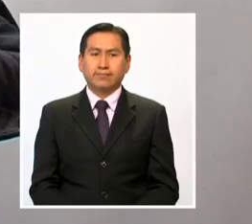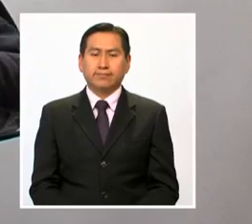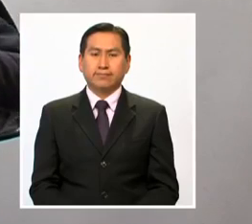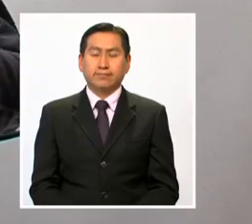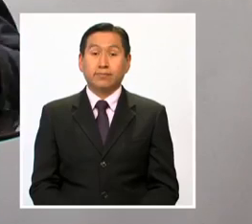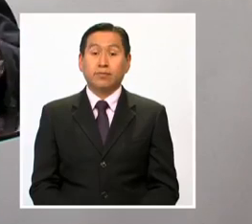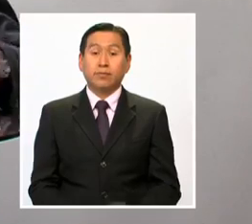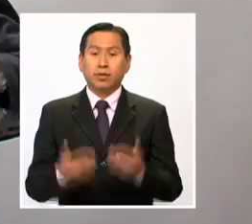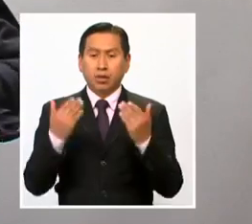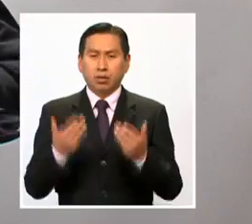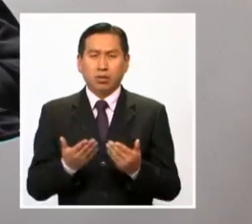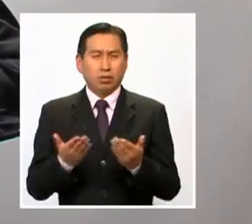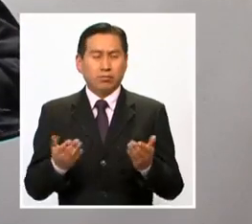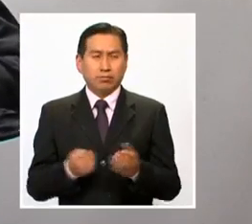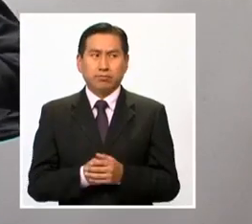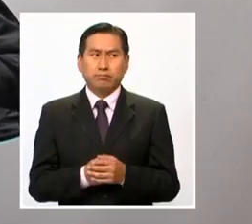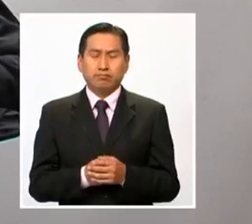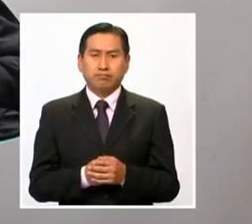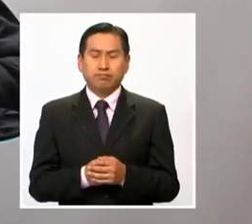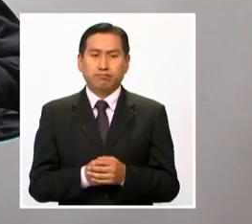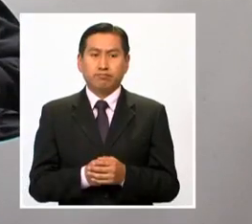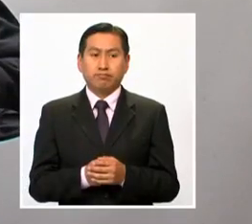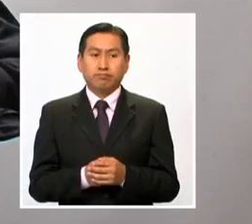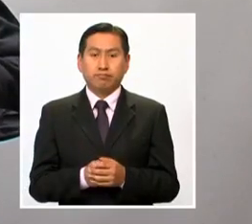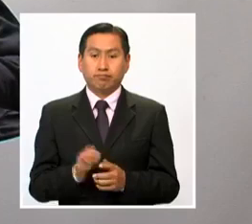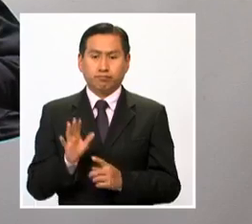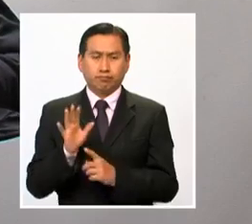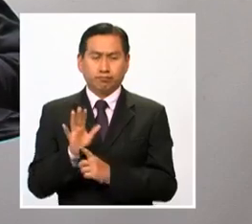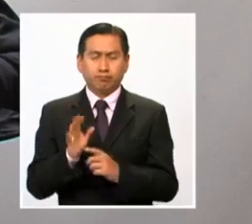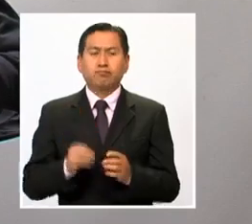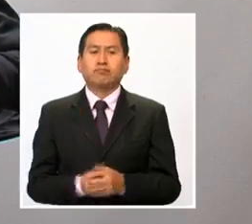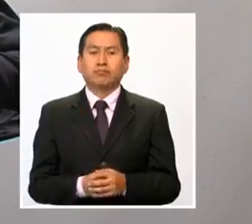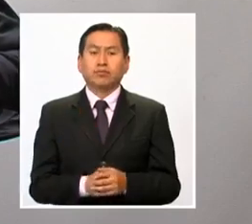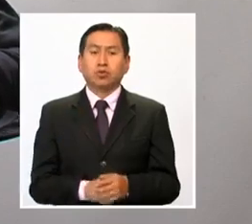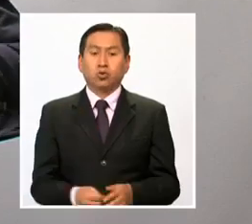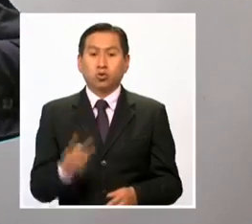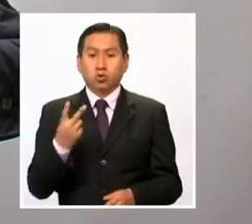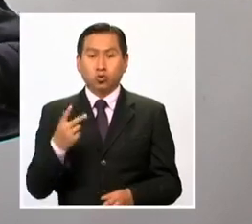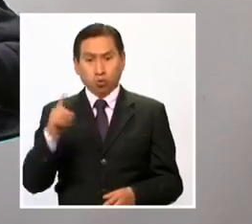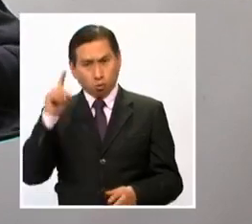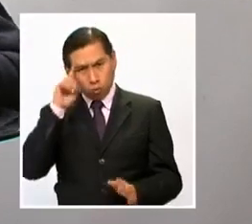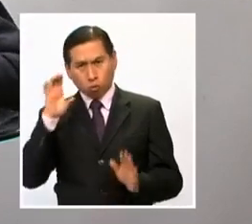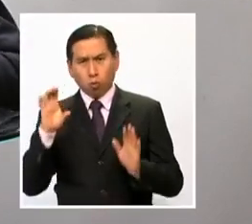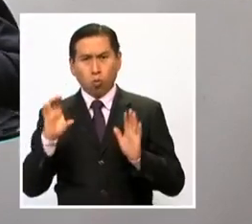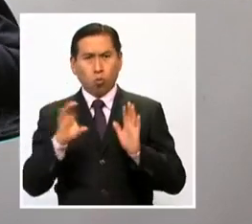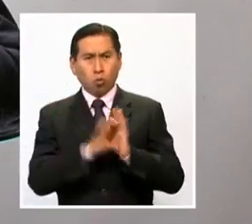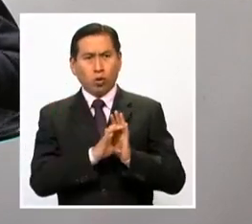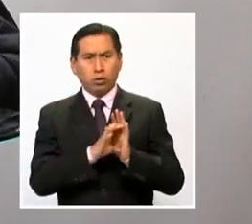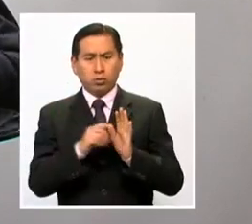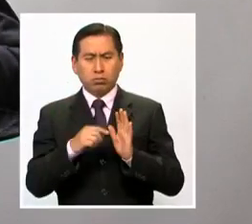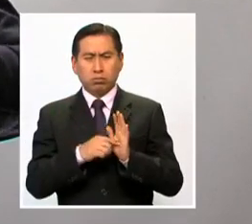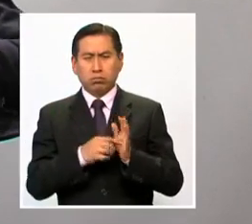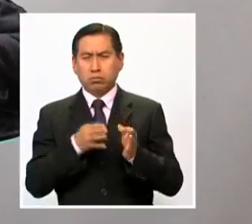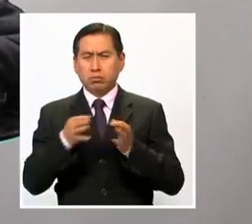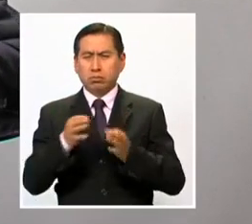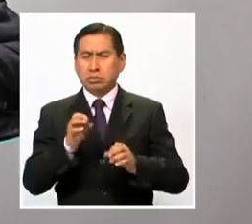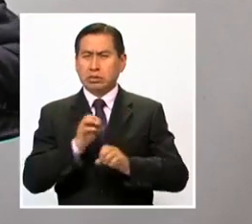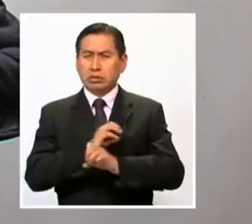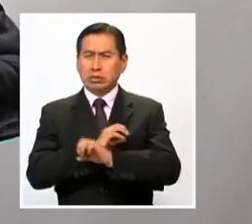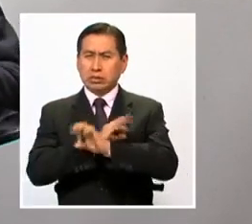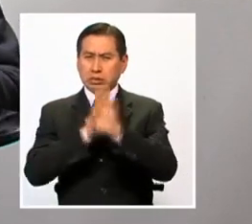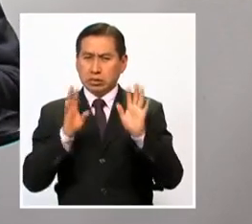a continuación mostraremos dos gráficos para explicar un poco el